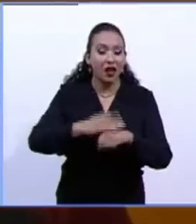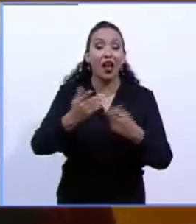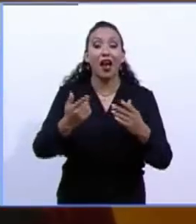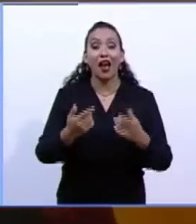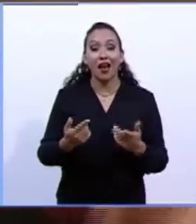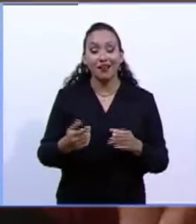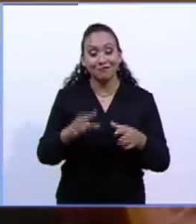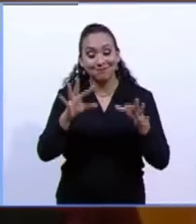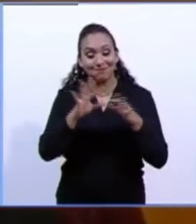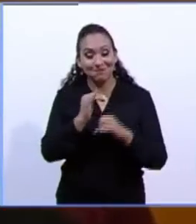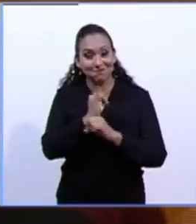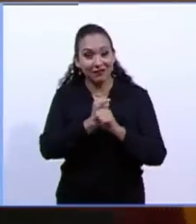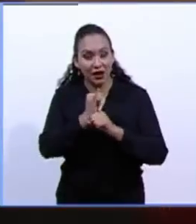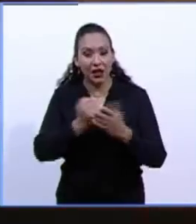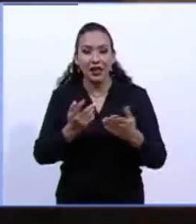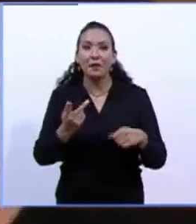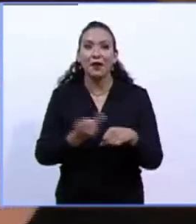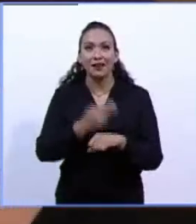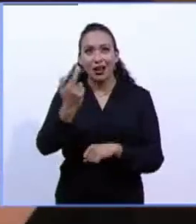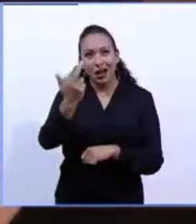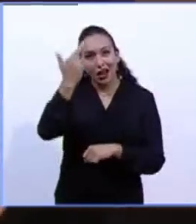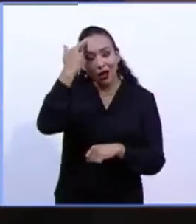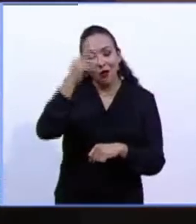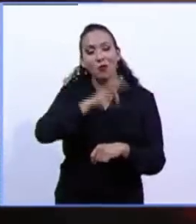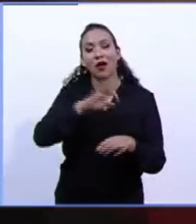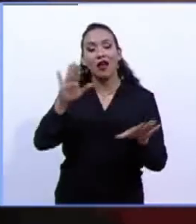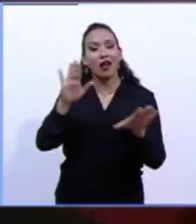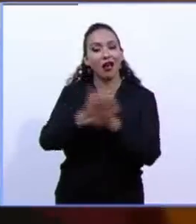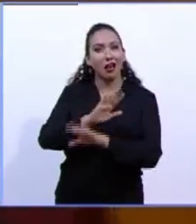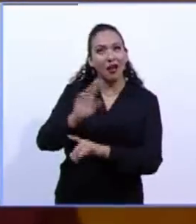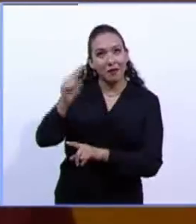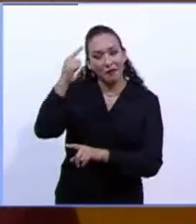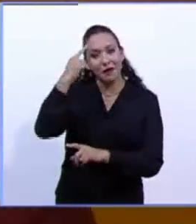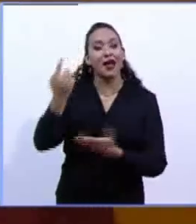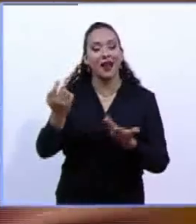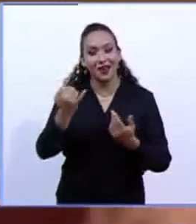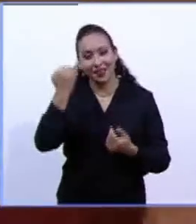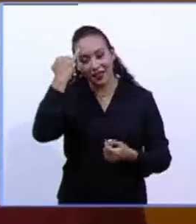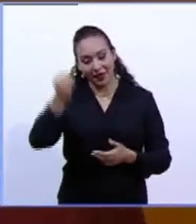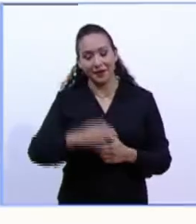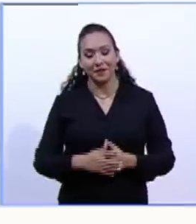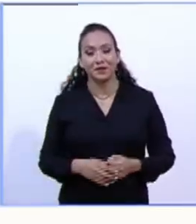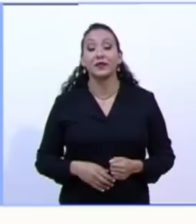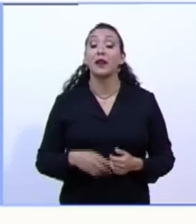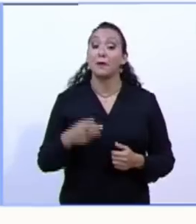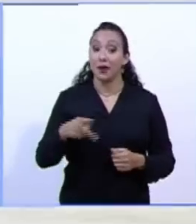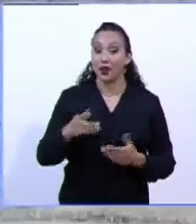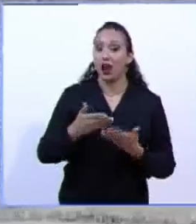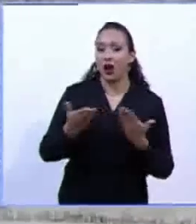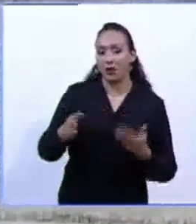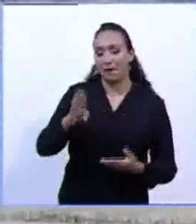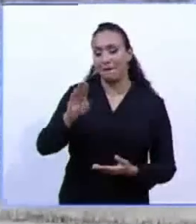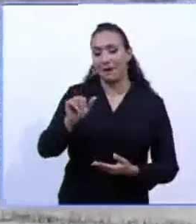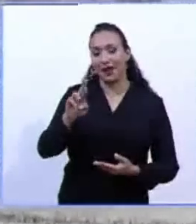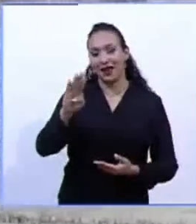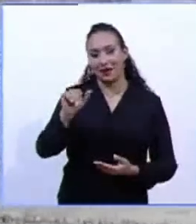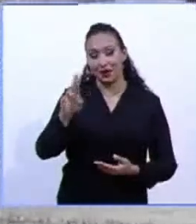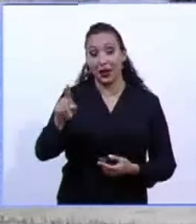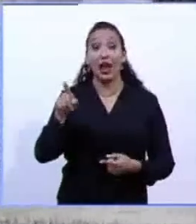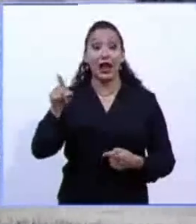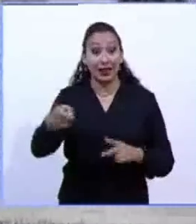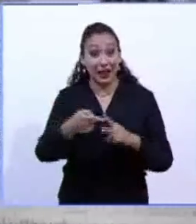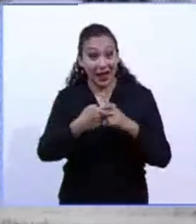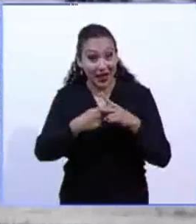pueden alterarse, lo que revolucionó el uso del testimonio en tribunales. Por su parte, Barbara McClintock es pionera